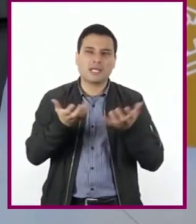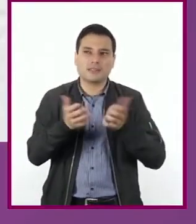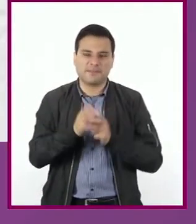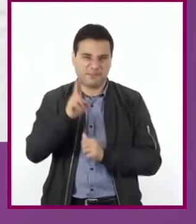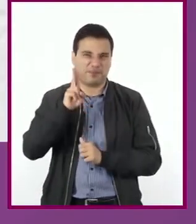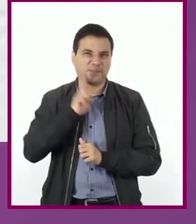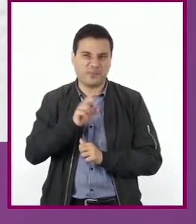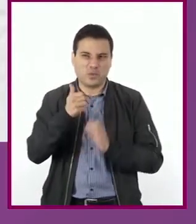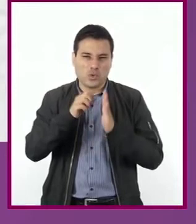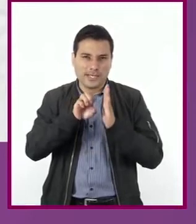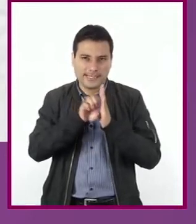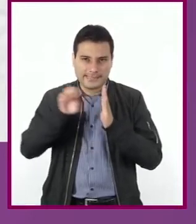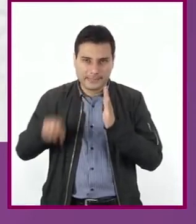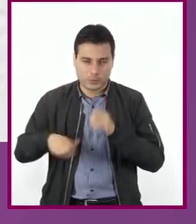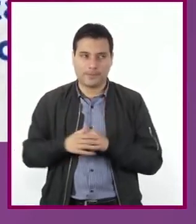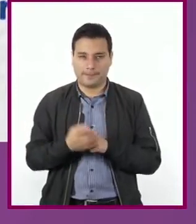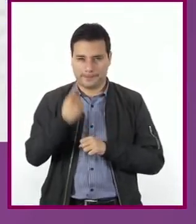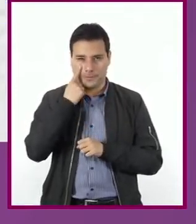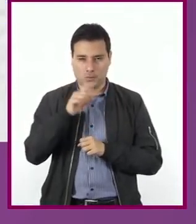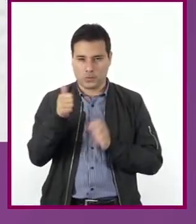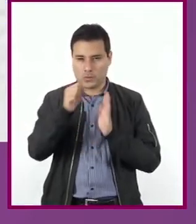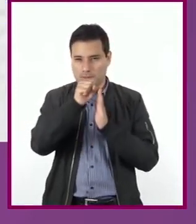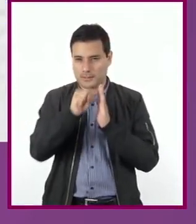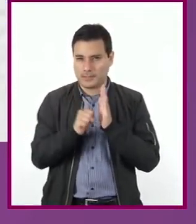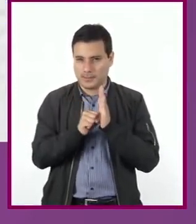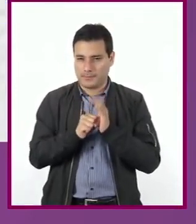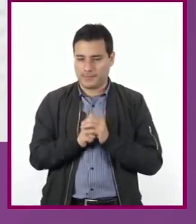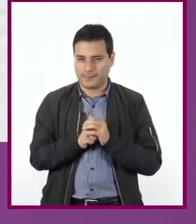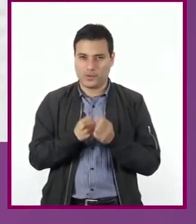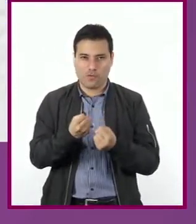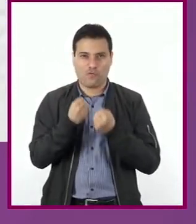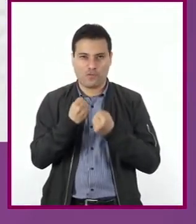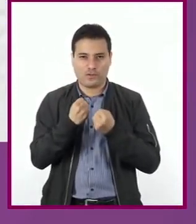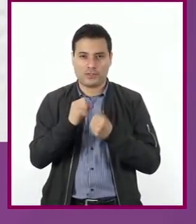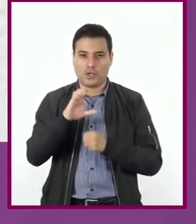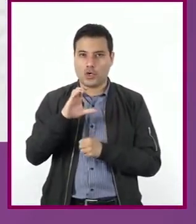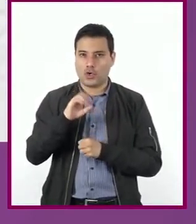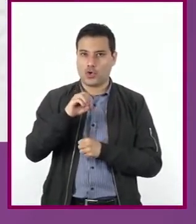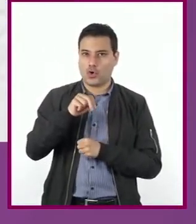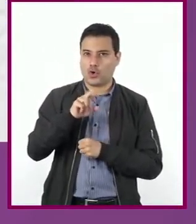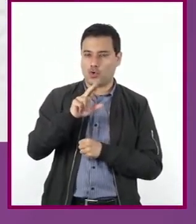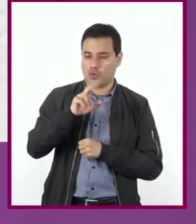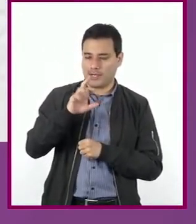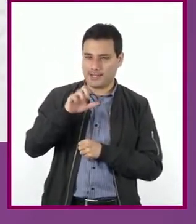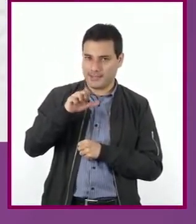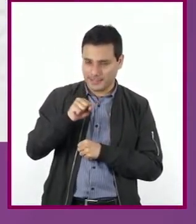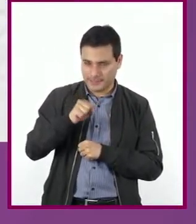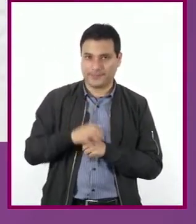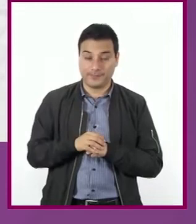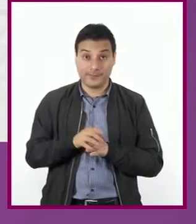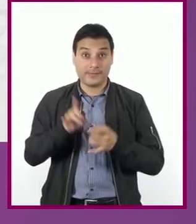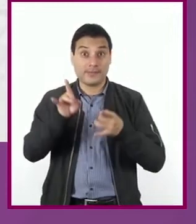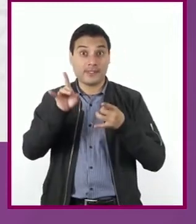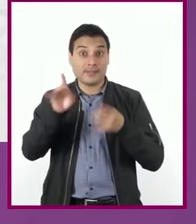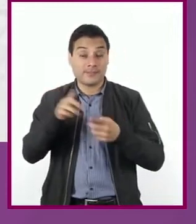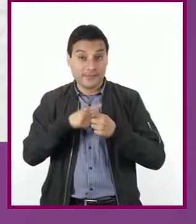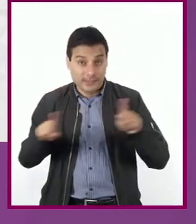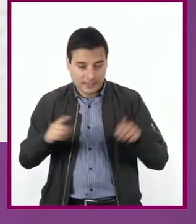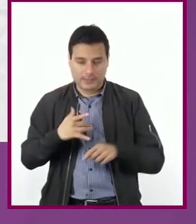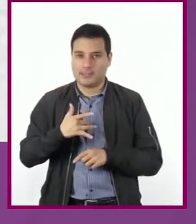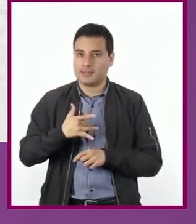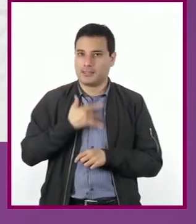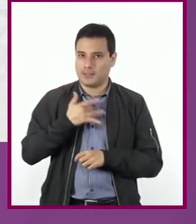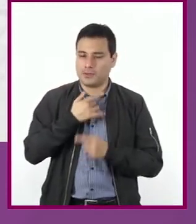ejercicio. Otro tipo de sistema es el sistema de fuerzas concurrentes con distinta dirección y distinto sentido.